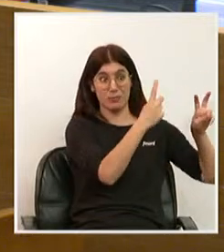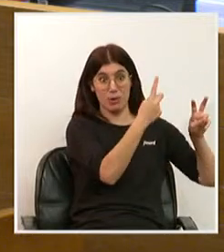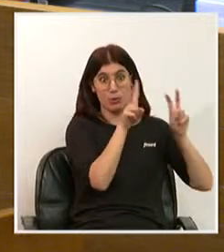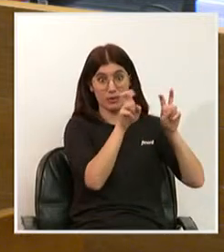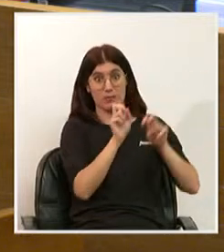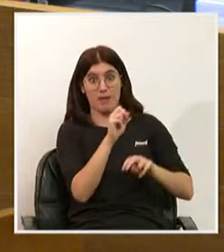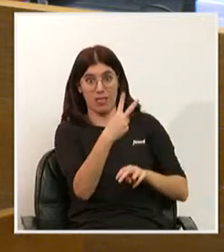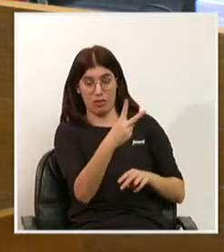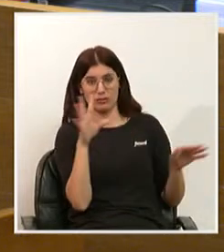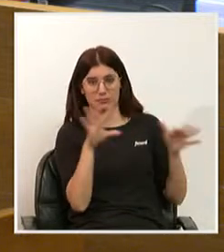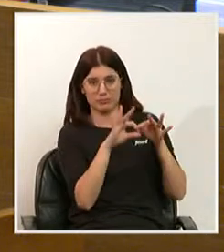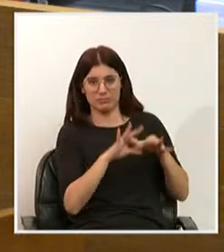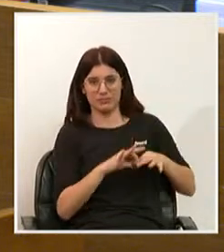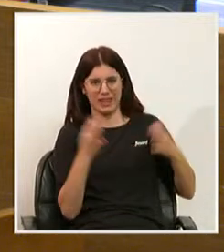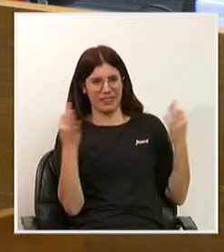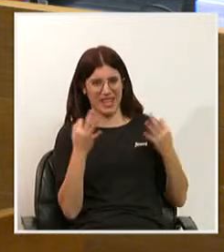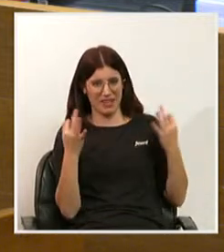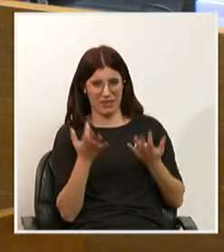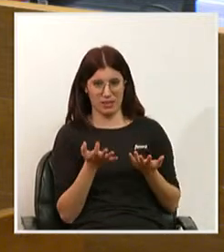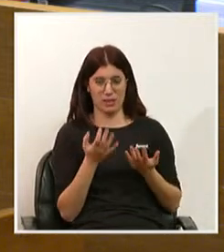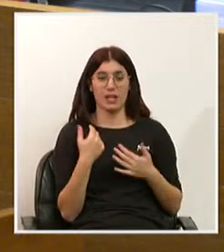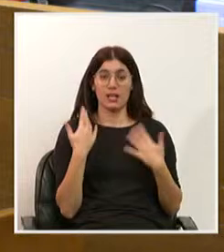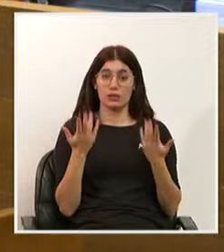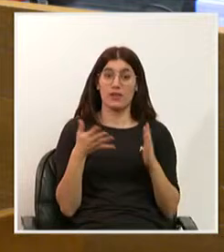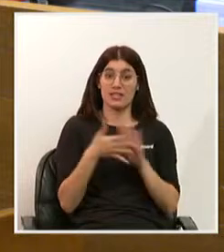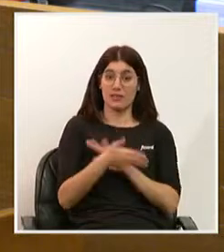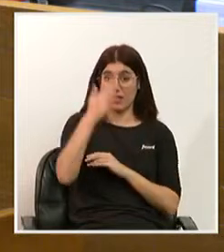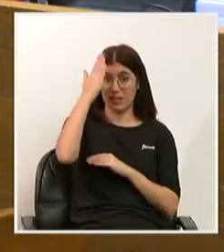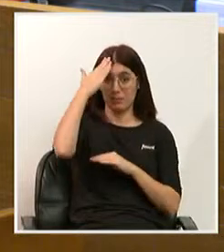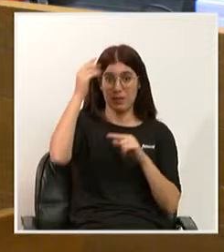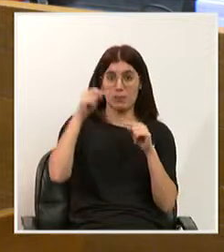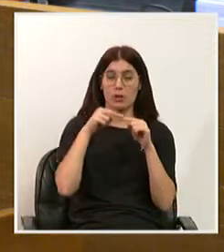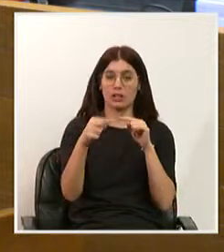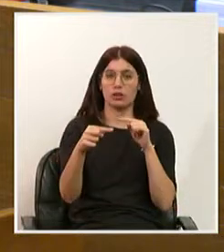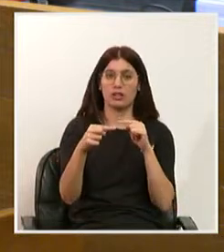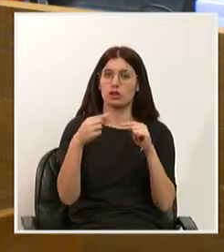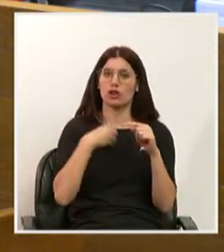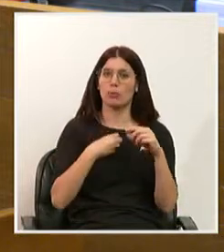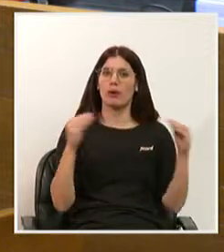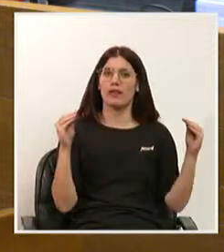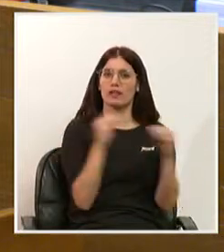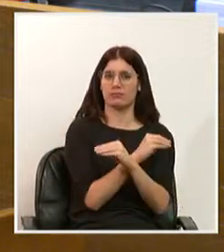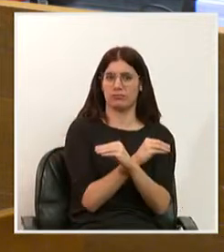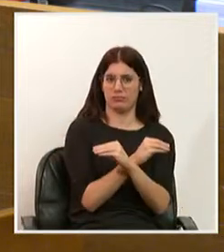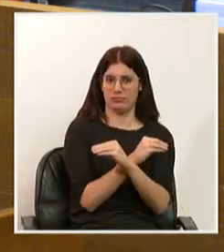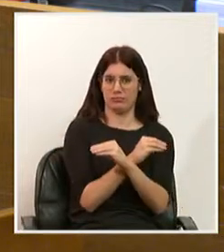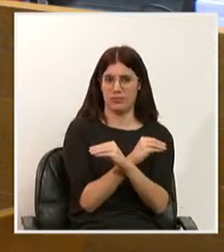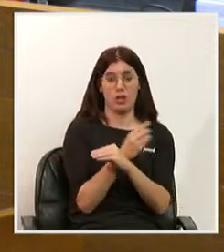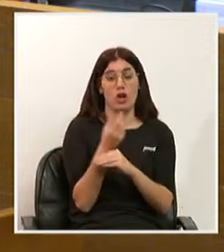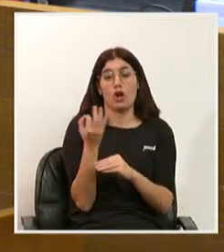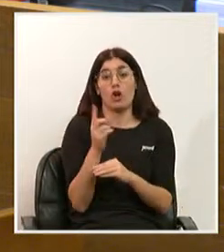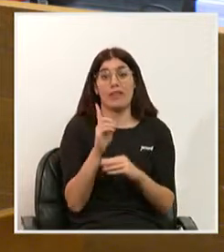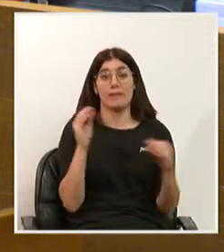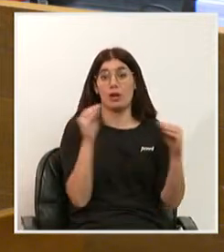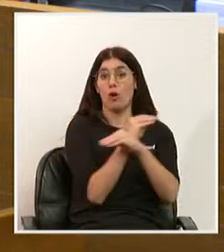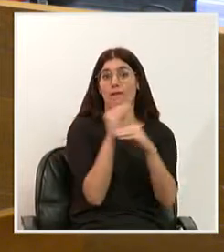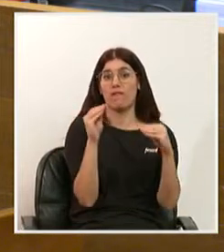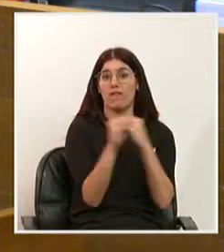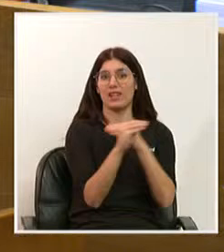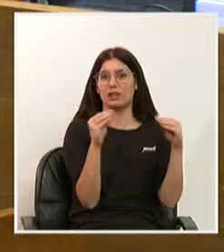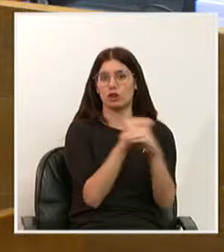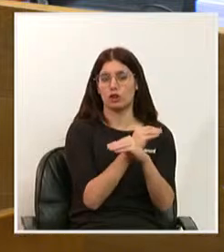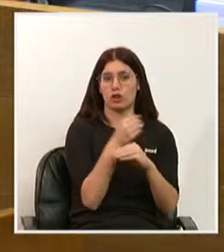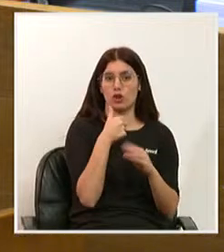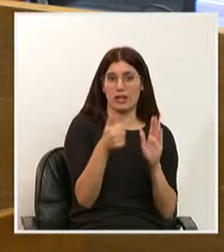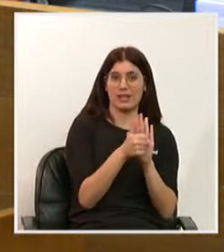en los capítulos precedentes por lo tanto los principios rectores nunca podrán o no deberían entrar en conflicto con el